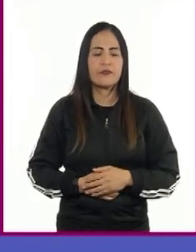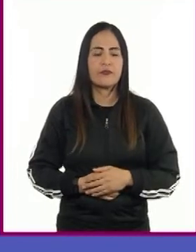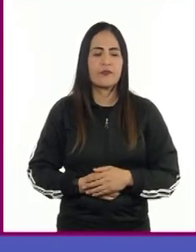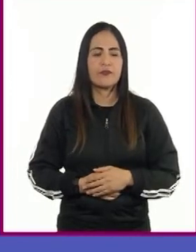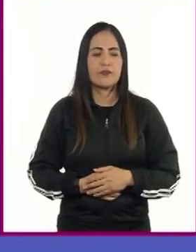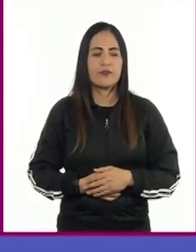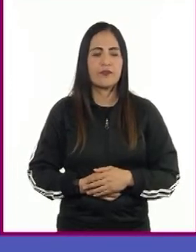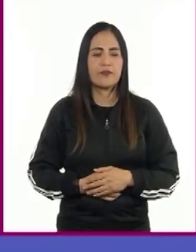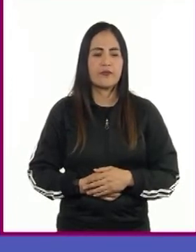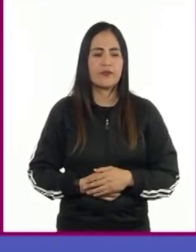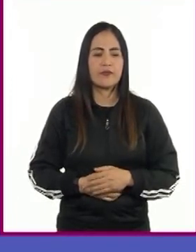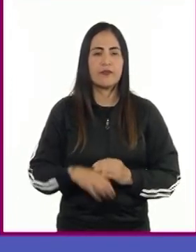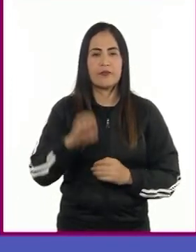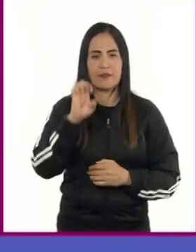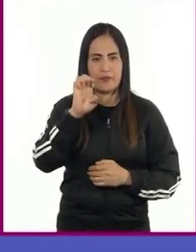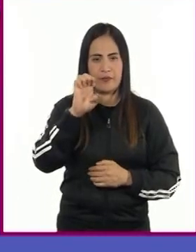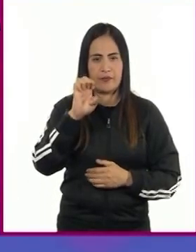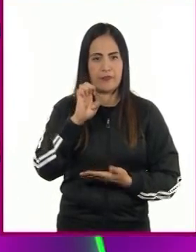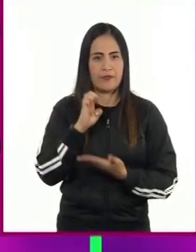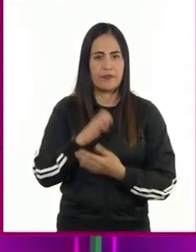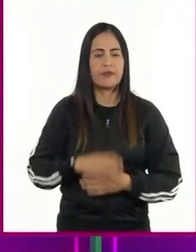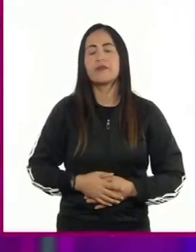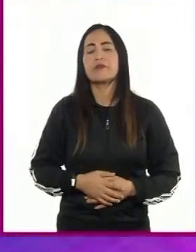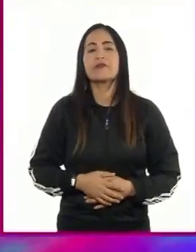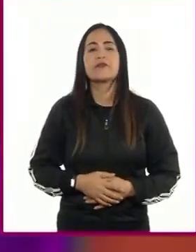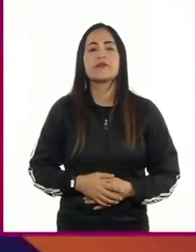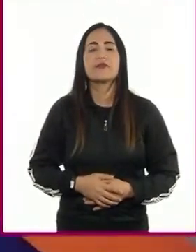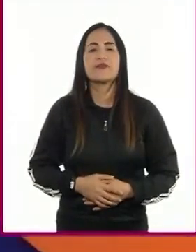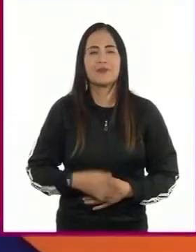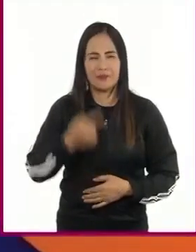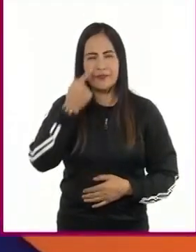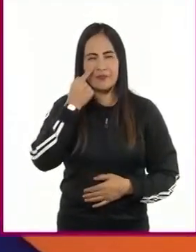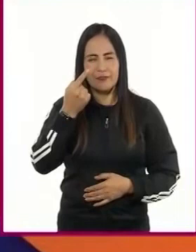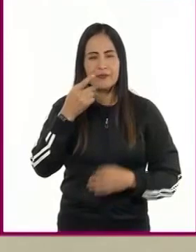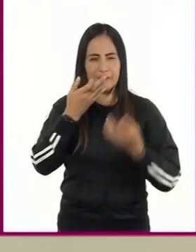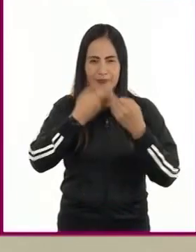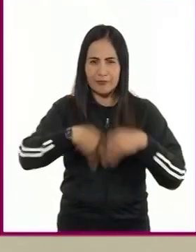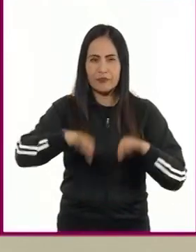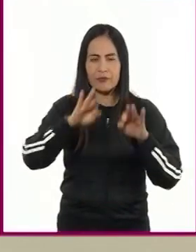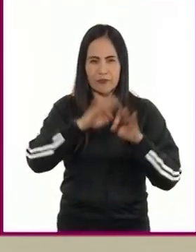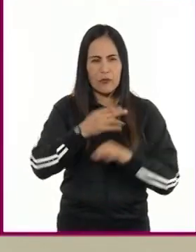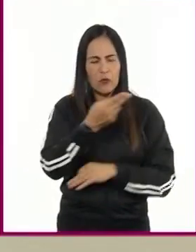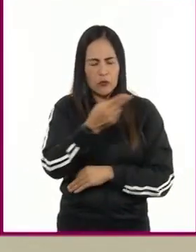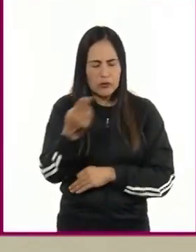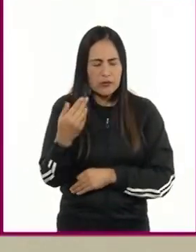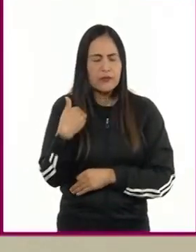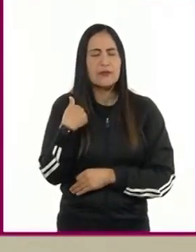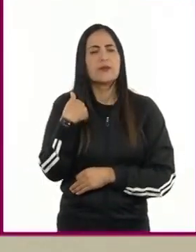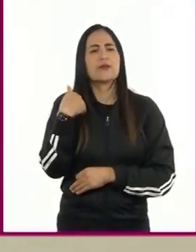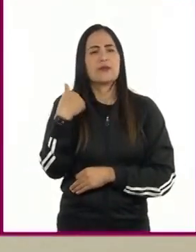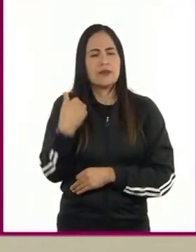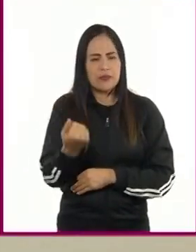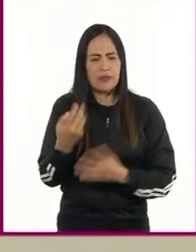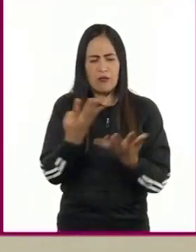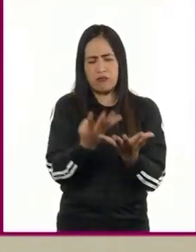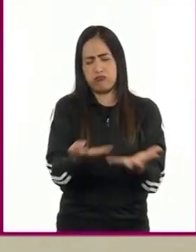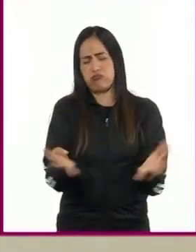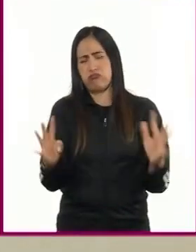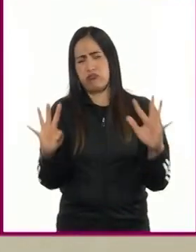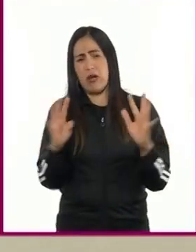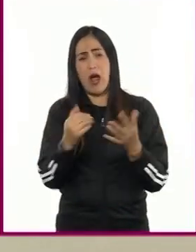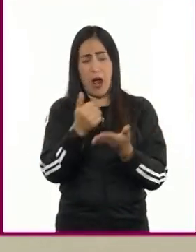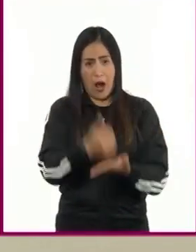revista, etc. Bibliografía. Es importante que reconozcan que no todas las fuentes nos van a servir